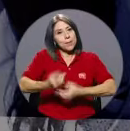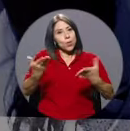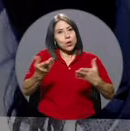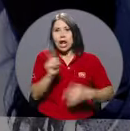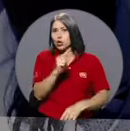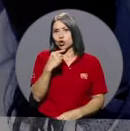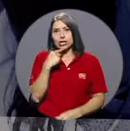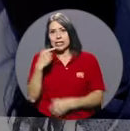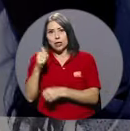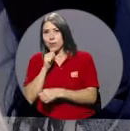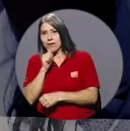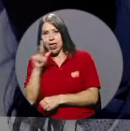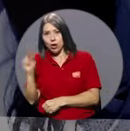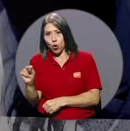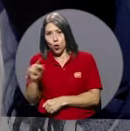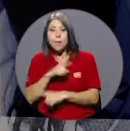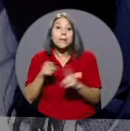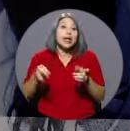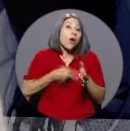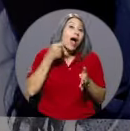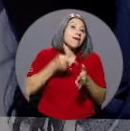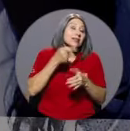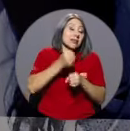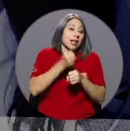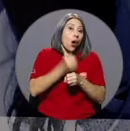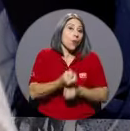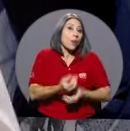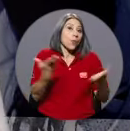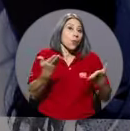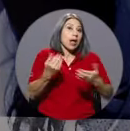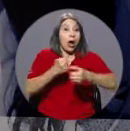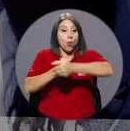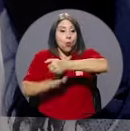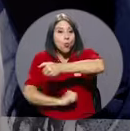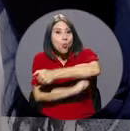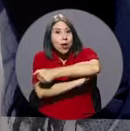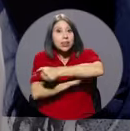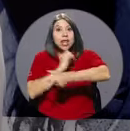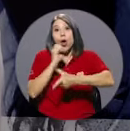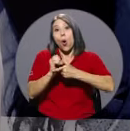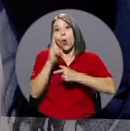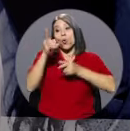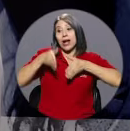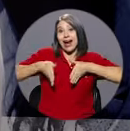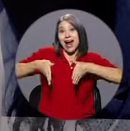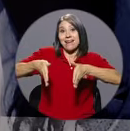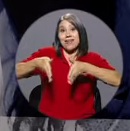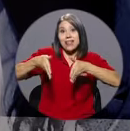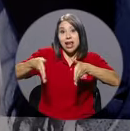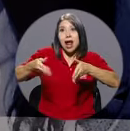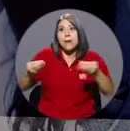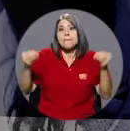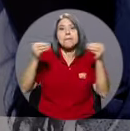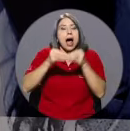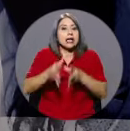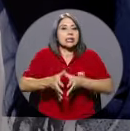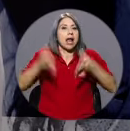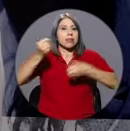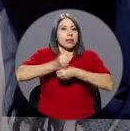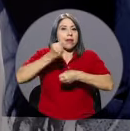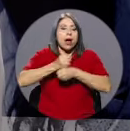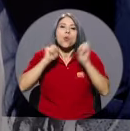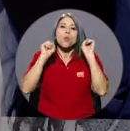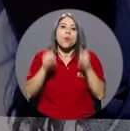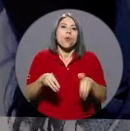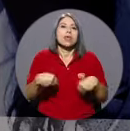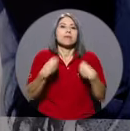No estoy diciendo que la privada no, pero a veces la obra pública, un puente, una carretera, las magnitudes son muchísimo más mayúsculas y podrían dar